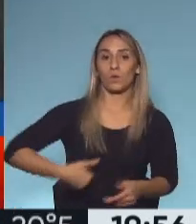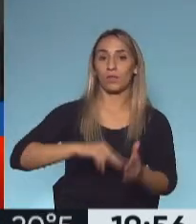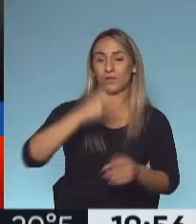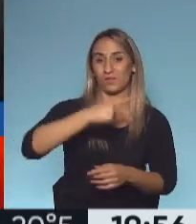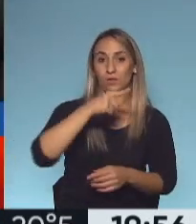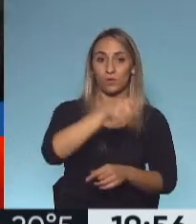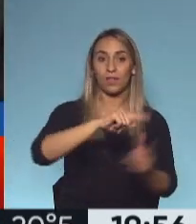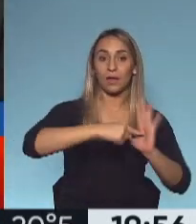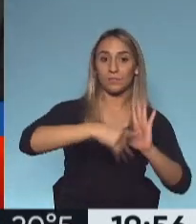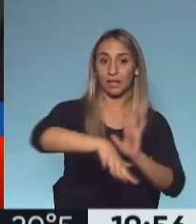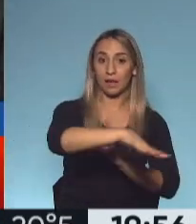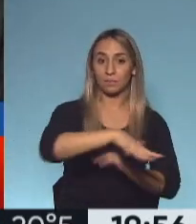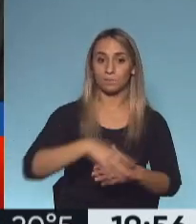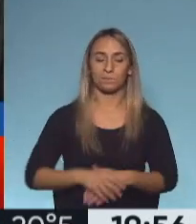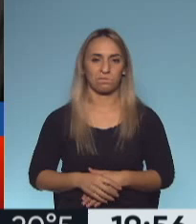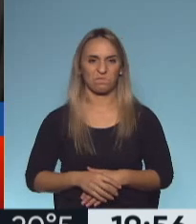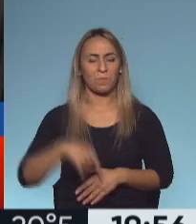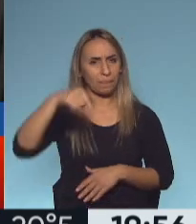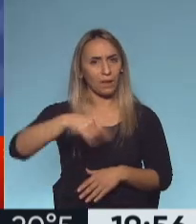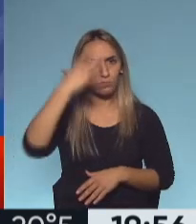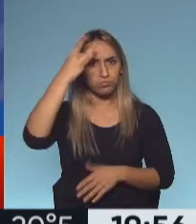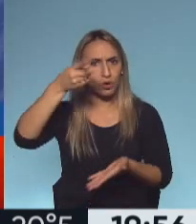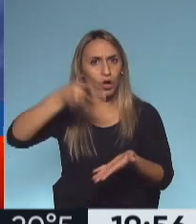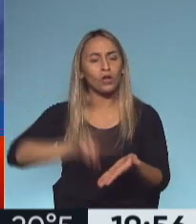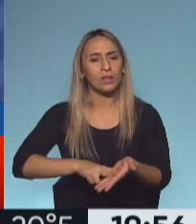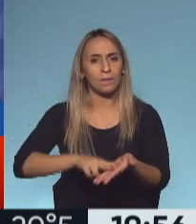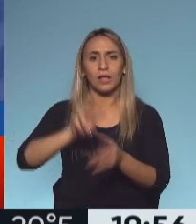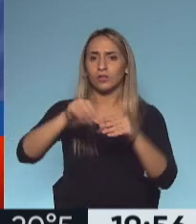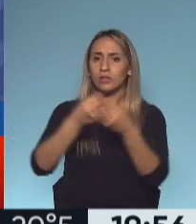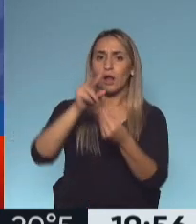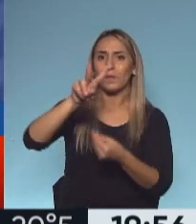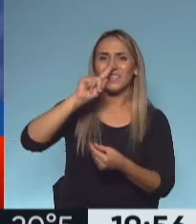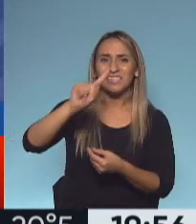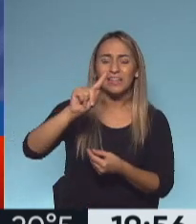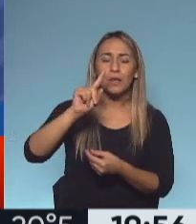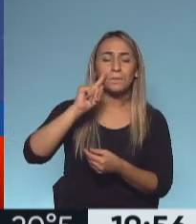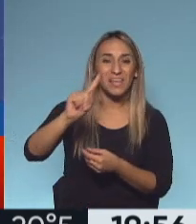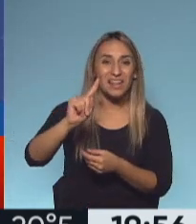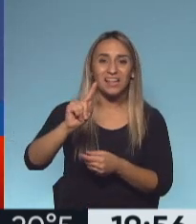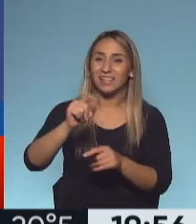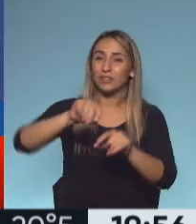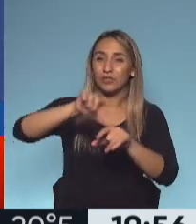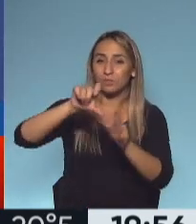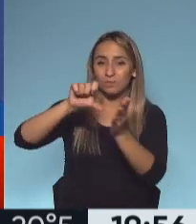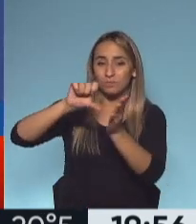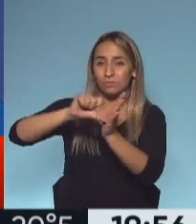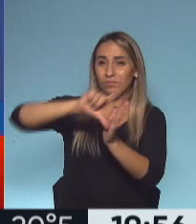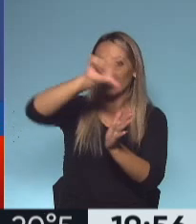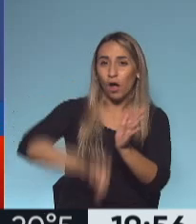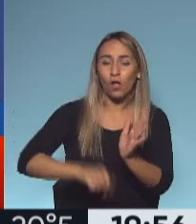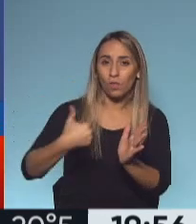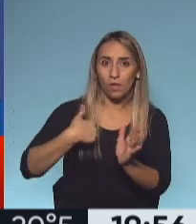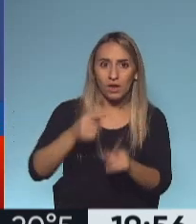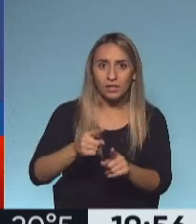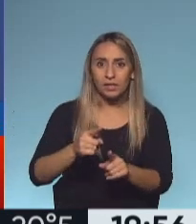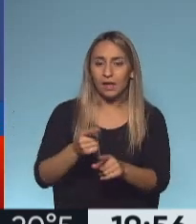Diego, hoy nuevo récord, 27.000 casos en todo el país, casi 3.000 en la Ciudad de Buenos Aires. ¿Qué van a hacer?